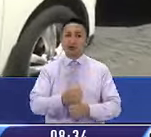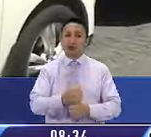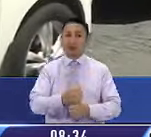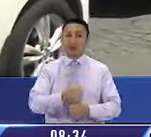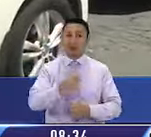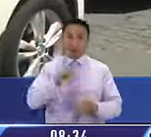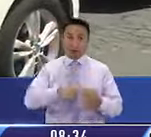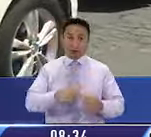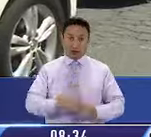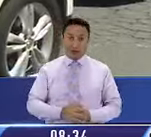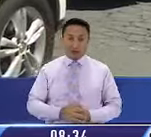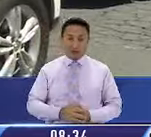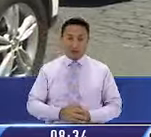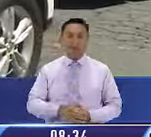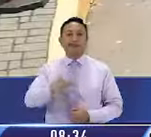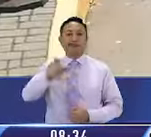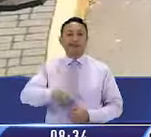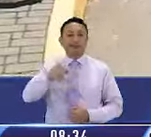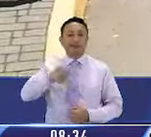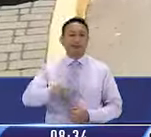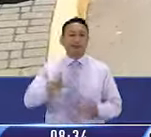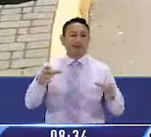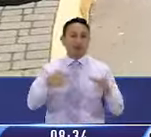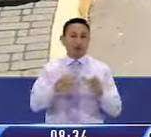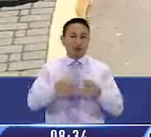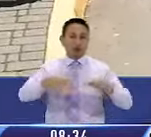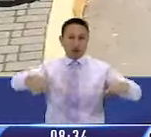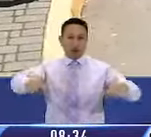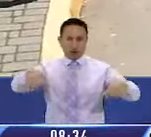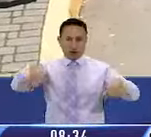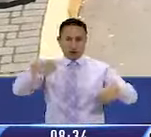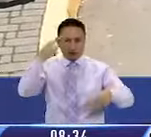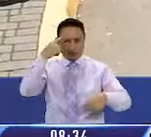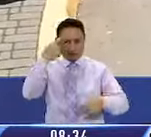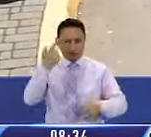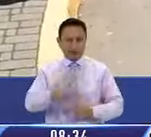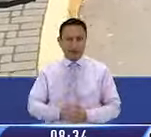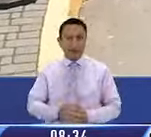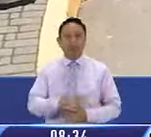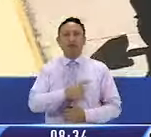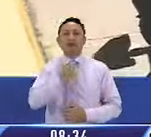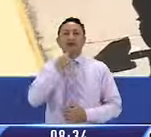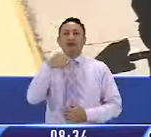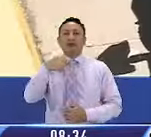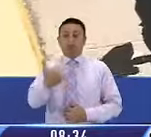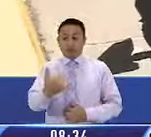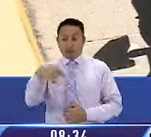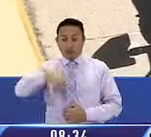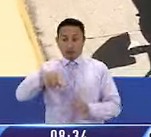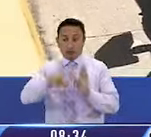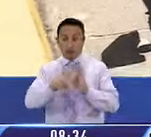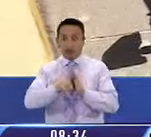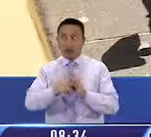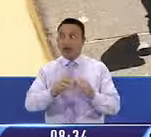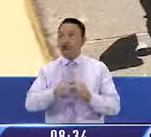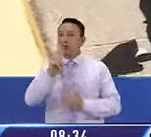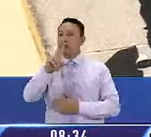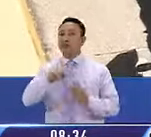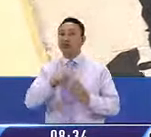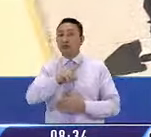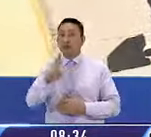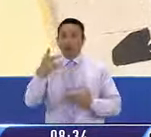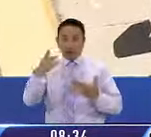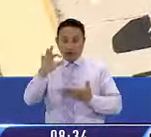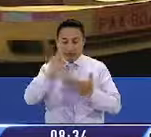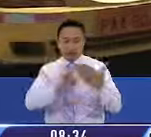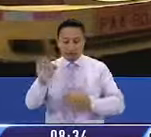ciudad, genera expectativa en la Asociación de Motociclistas, pues consideran que ya existe una ley aprobada en 2022 que tiene el